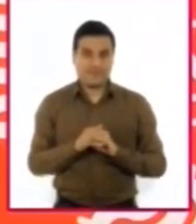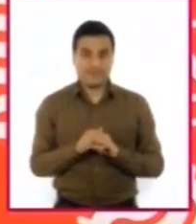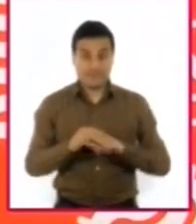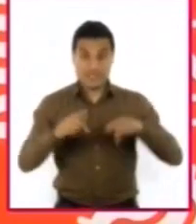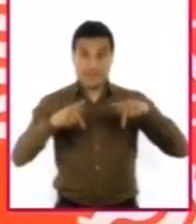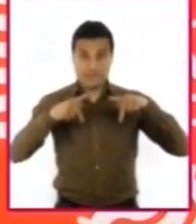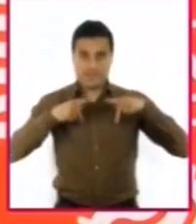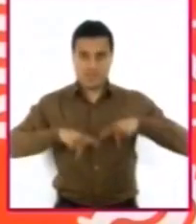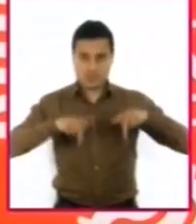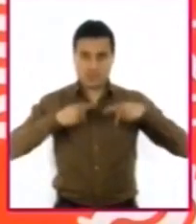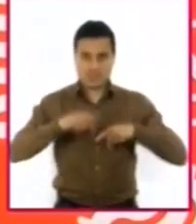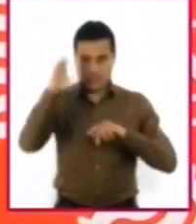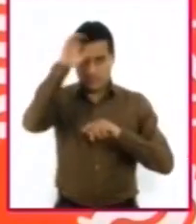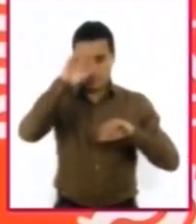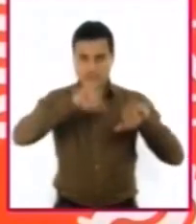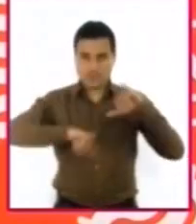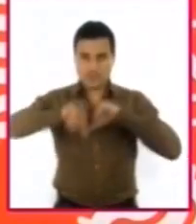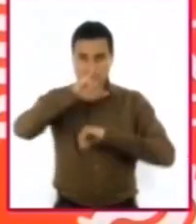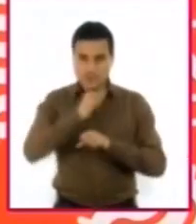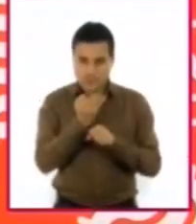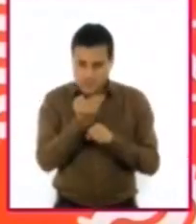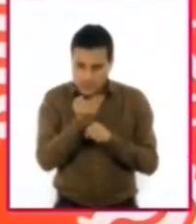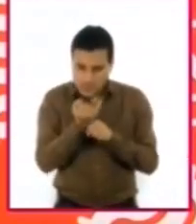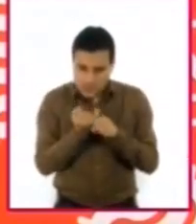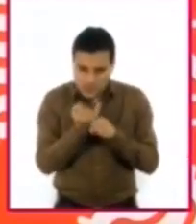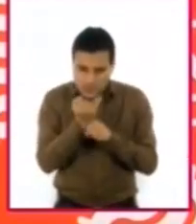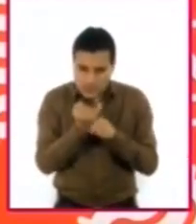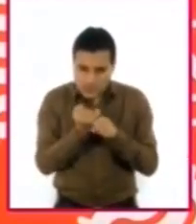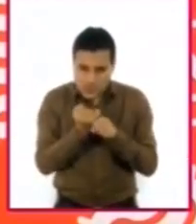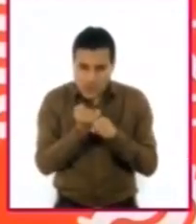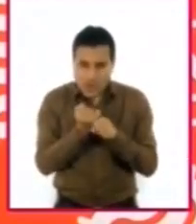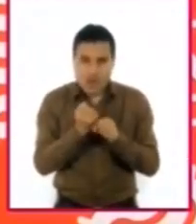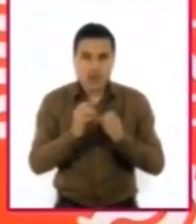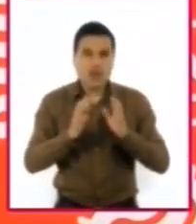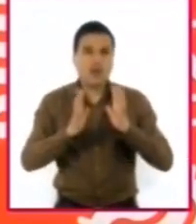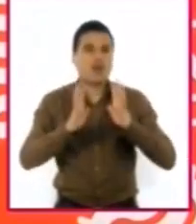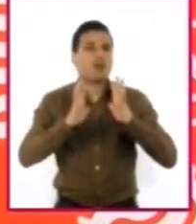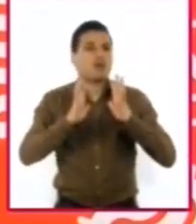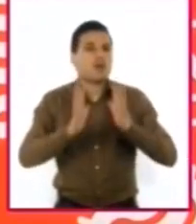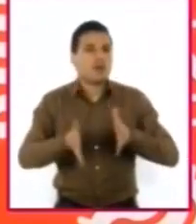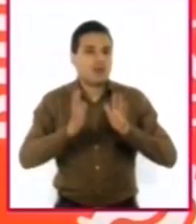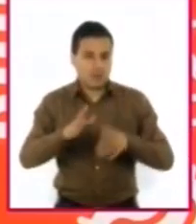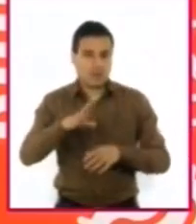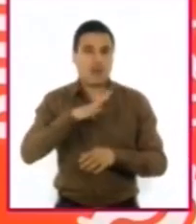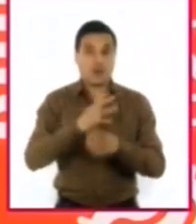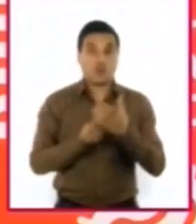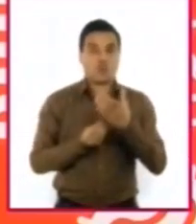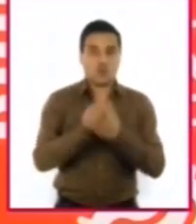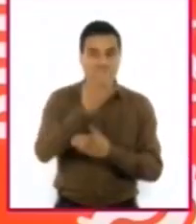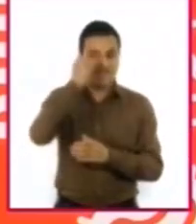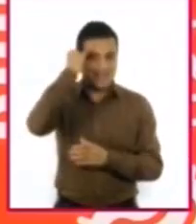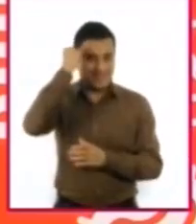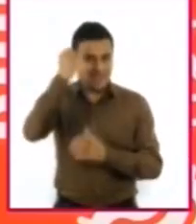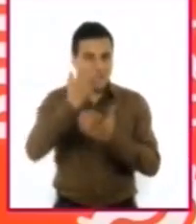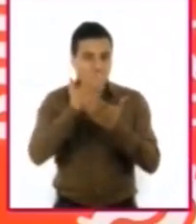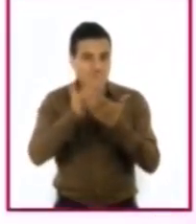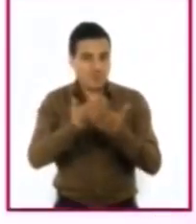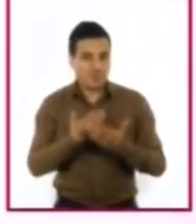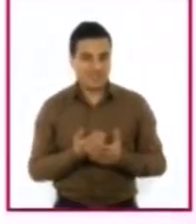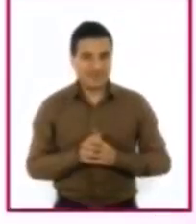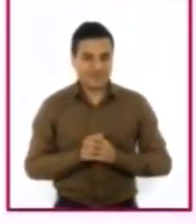pensadores científicos de la época, dando como resultado la aparición de propuestas encaminadas a resolver estas